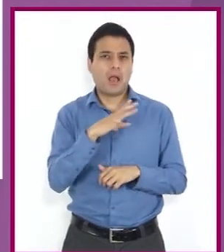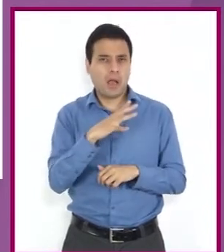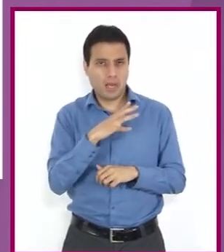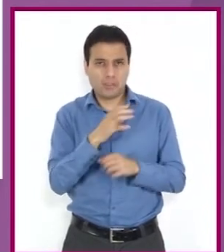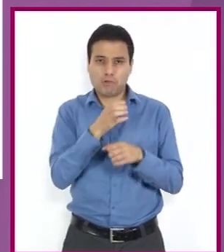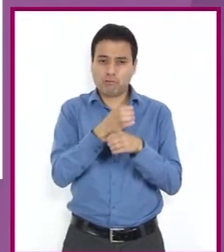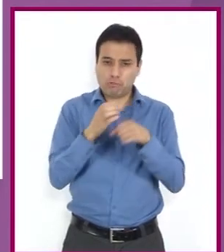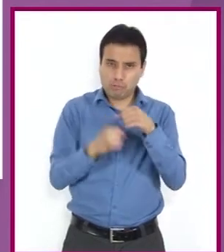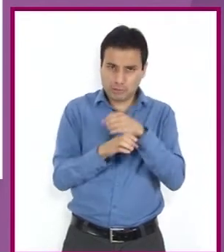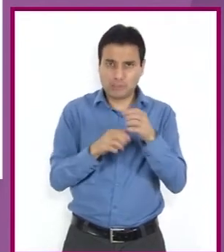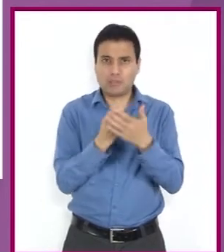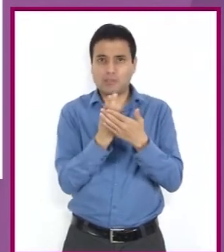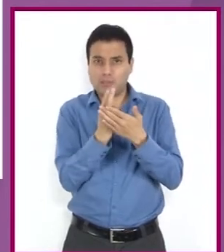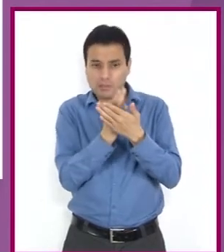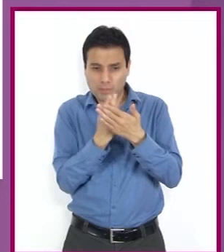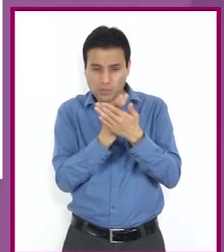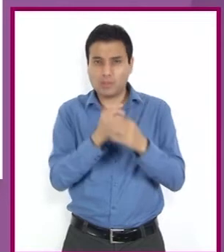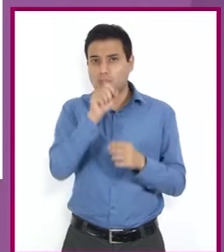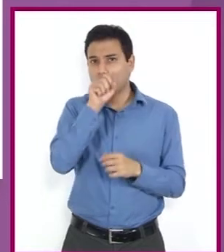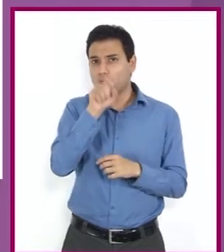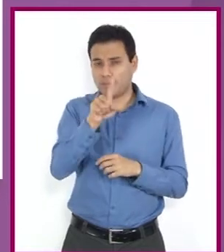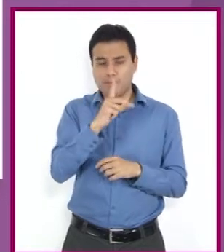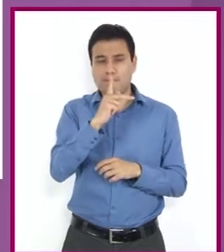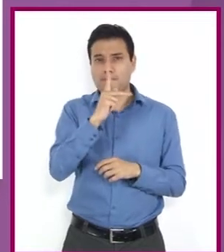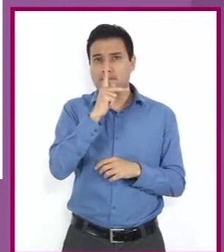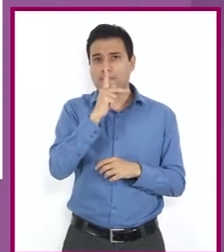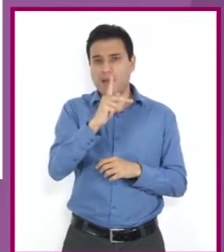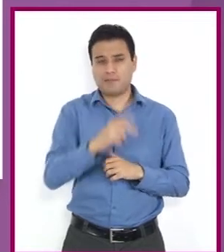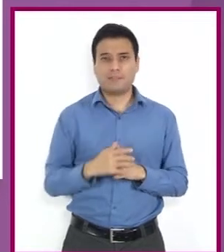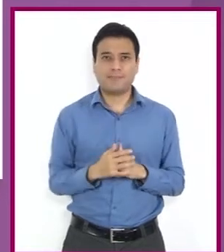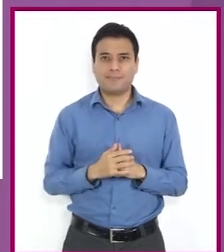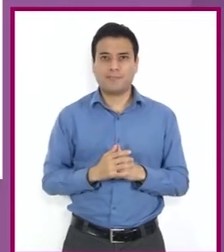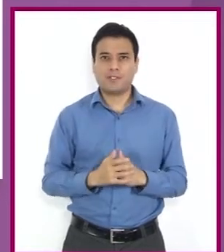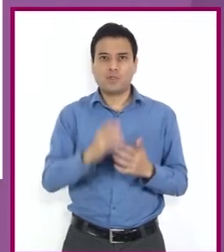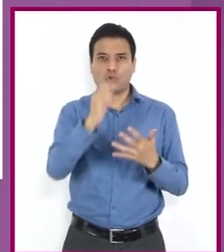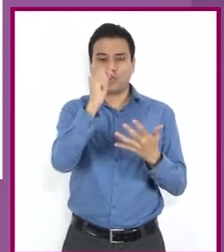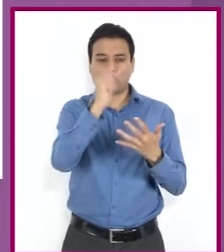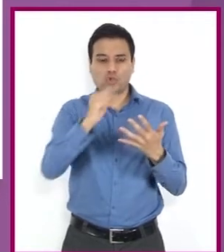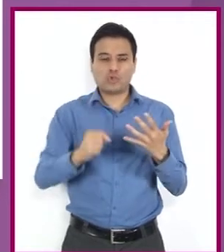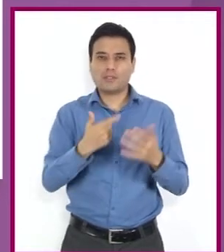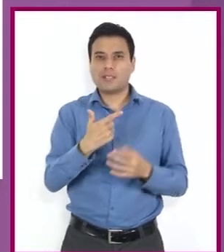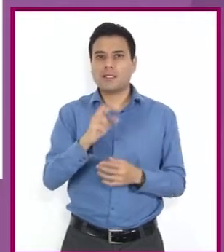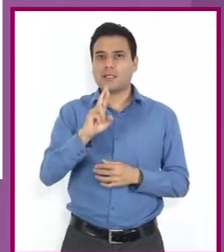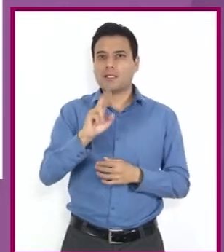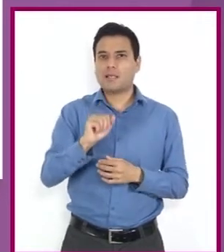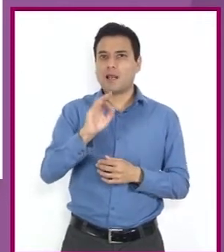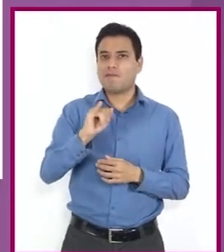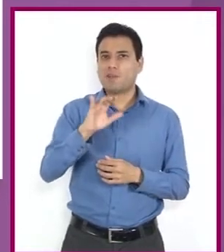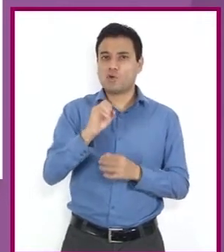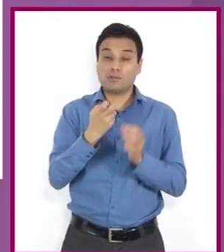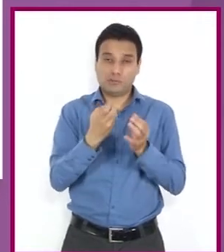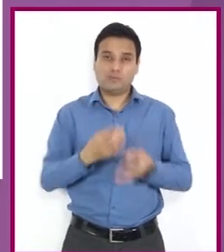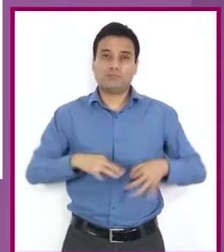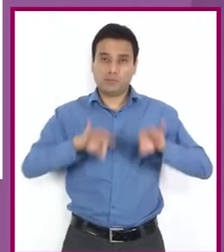gráficos y literarios. Los recursos gráficos, más que principales, son